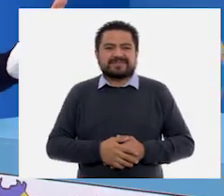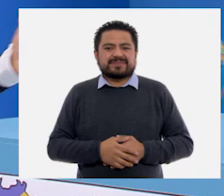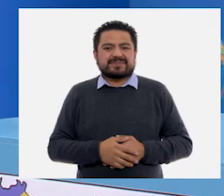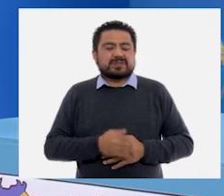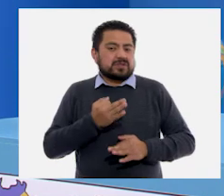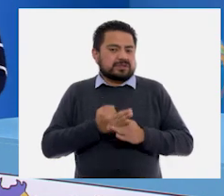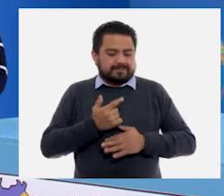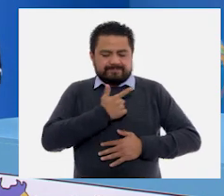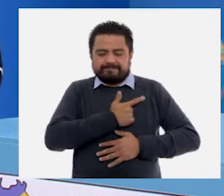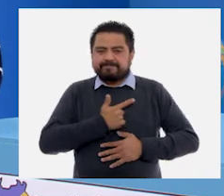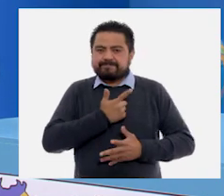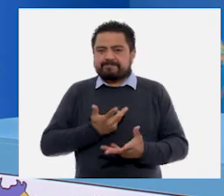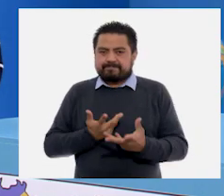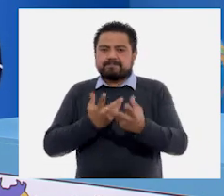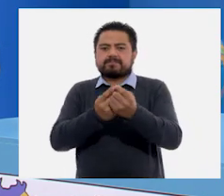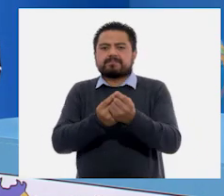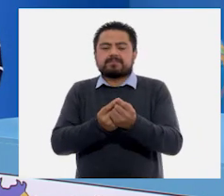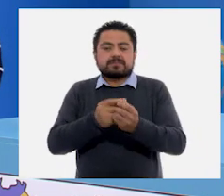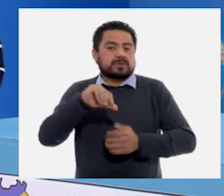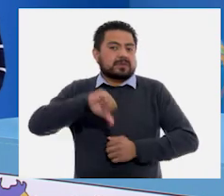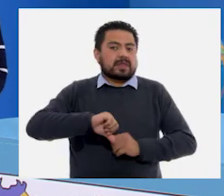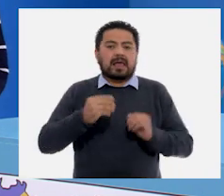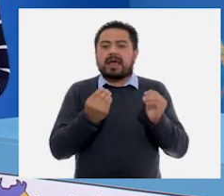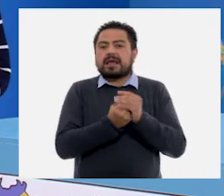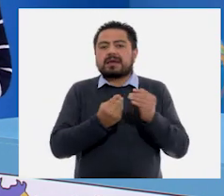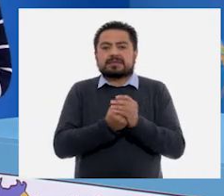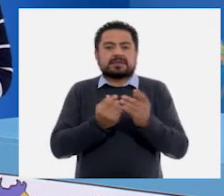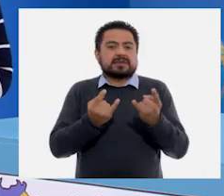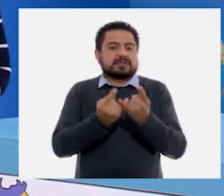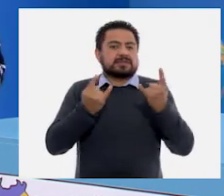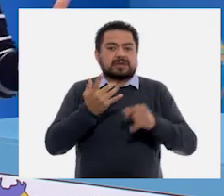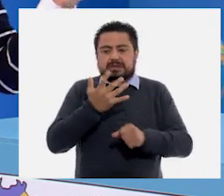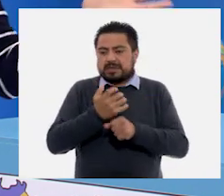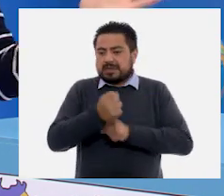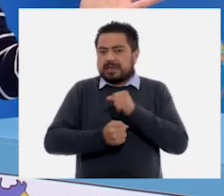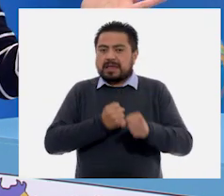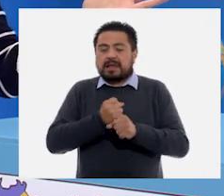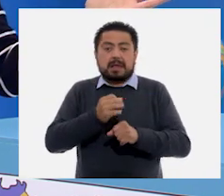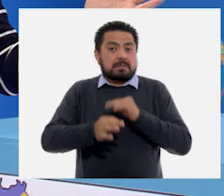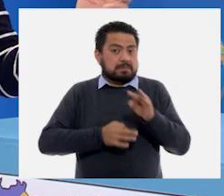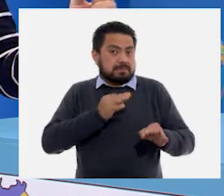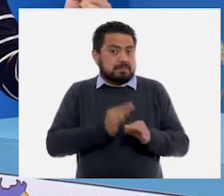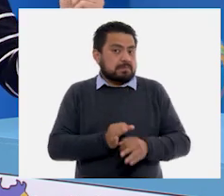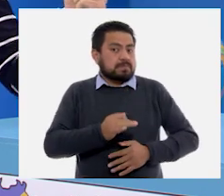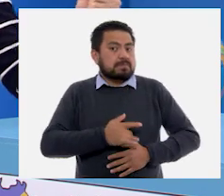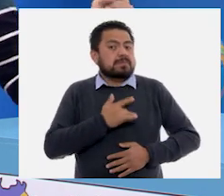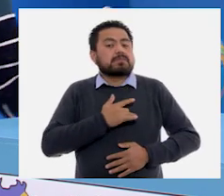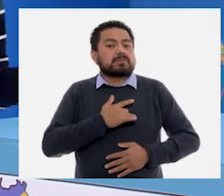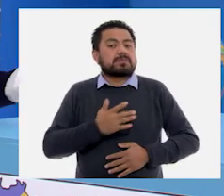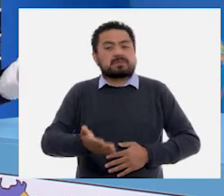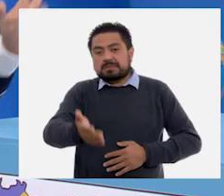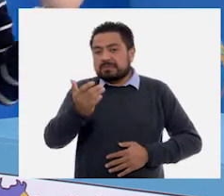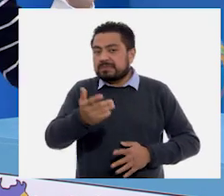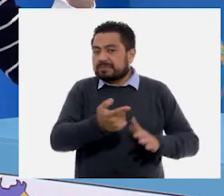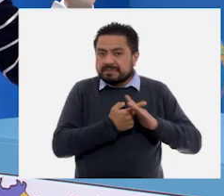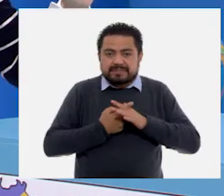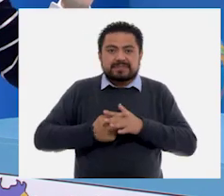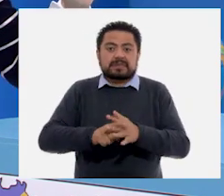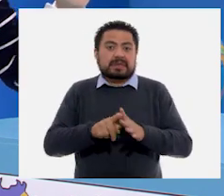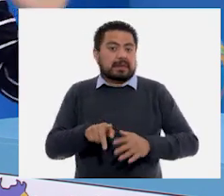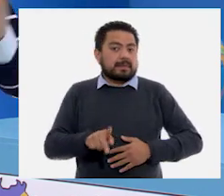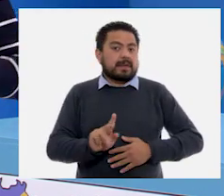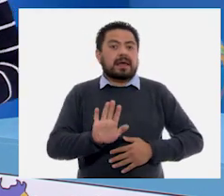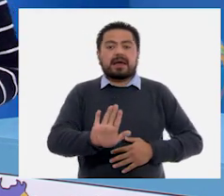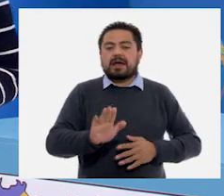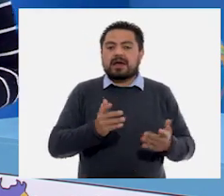Vamos a tener el gusto de estar con ustedes en esta clase de Historia quinto grado. ¿Están listos? Pues comencemos. Pero